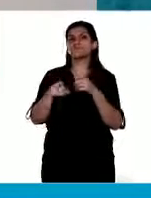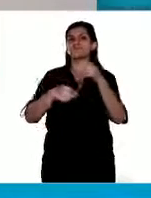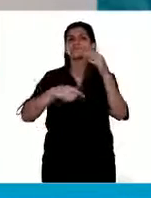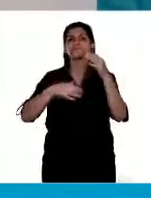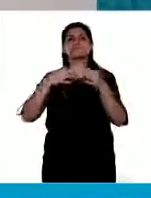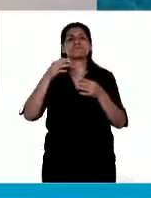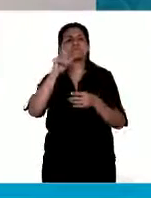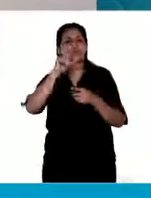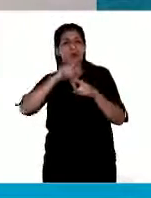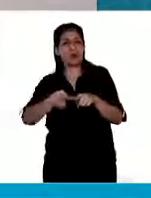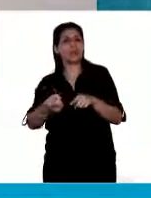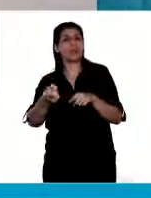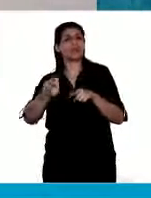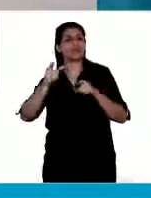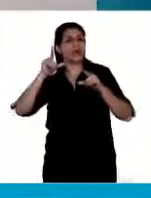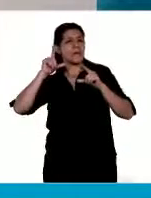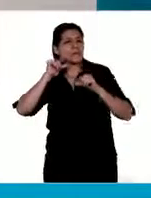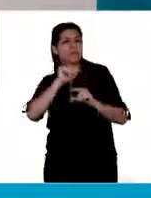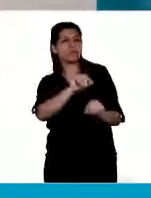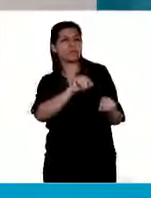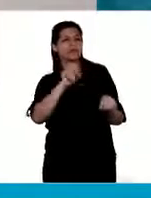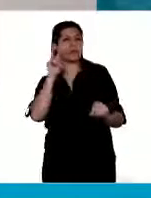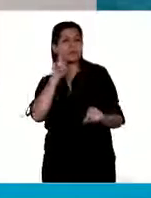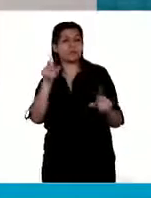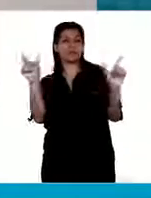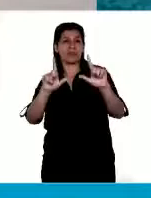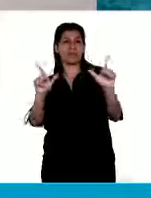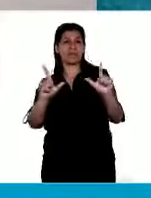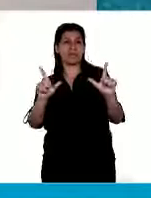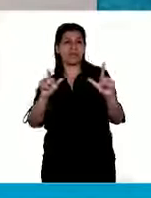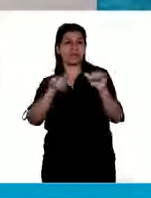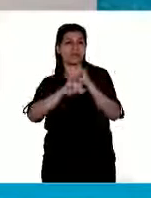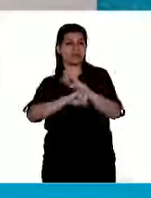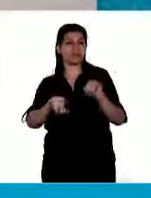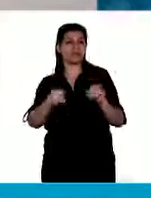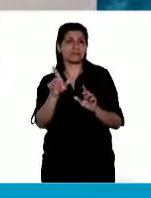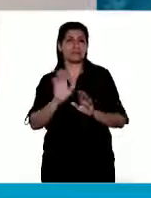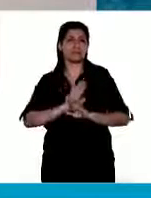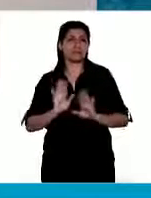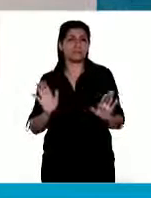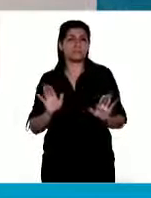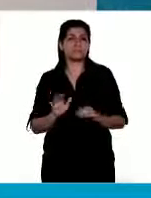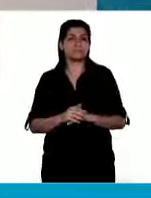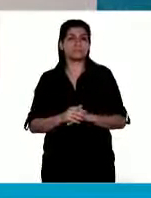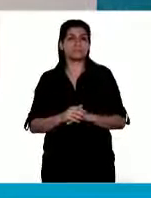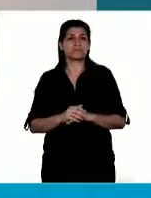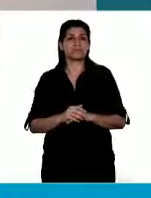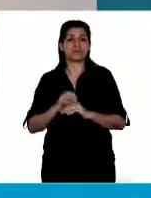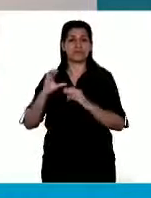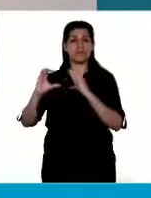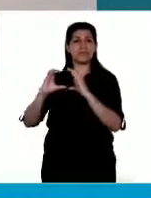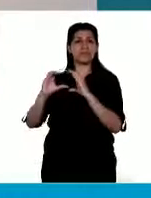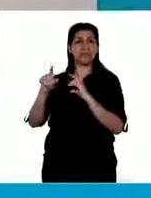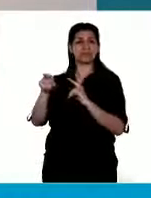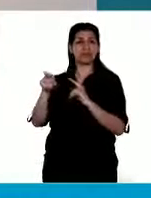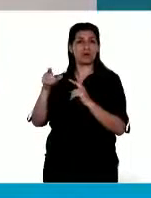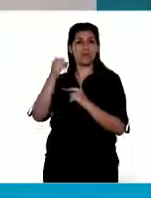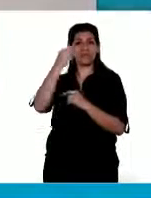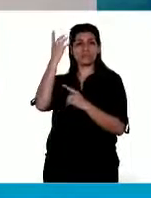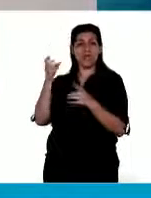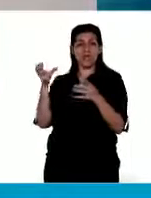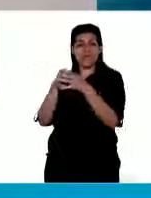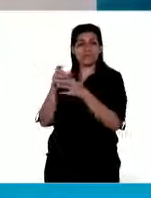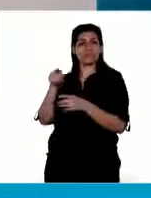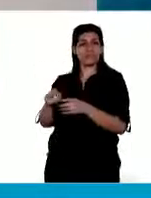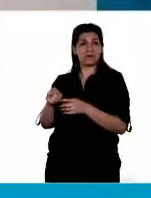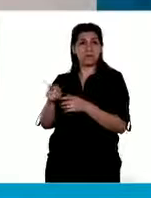de las protestas que veíamos solamente por los medios, y había algo que decir. No tuvimos ninguna comunicación con el oficialismo para que nos digan qué